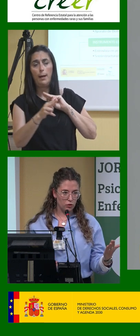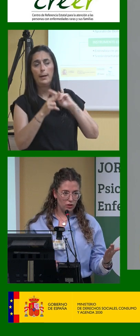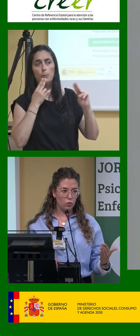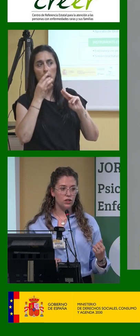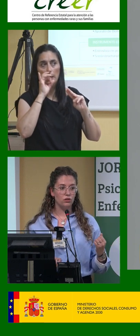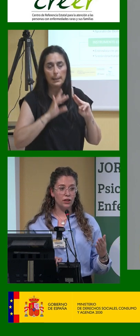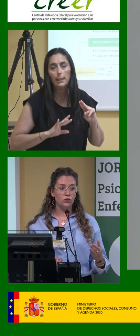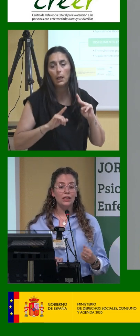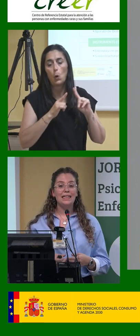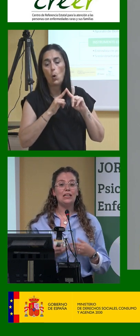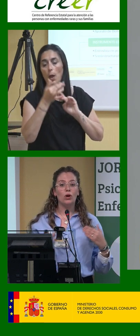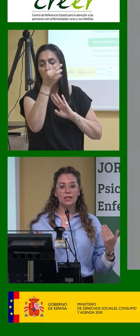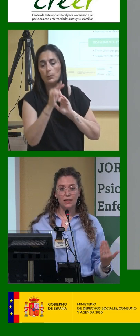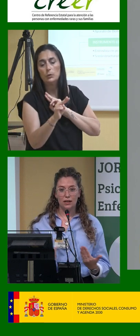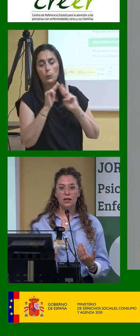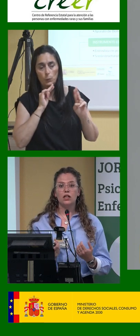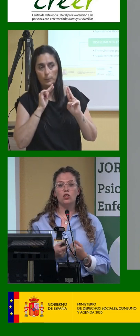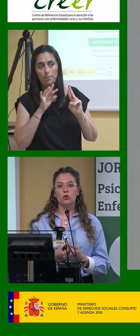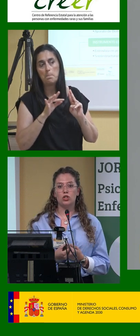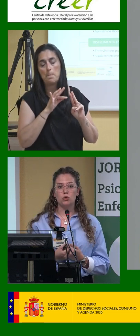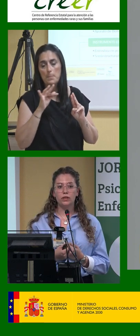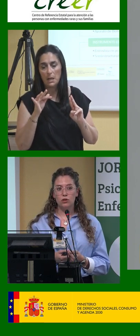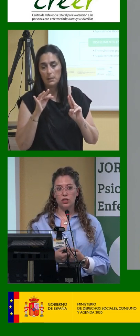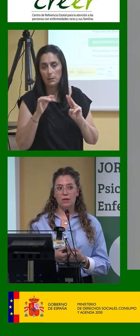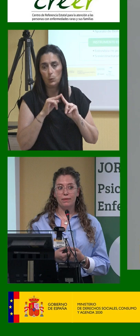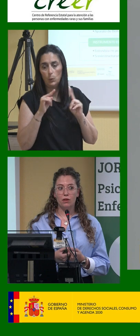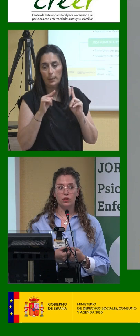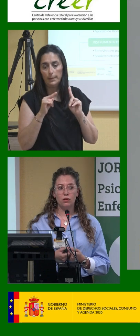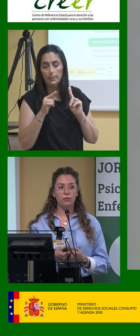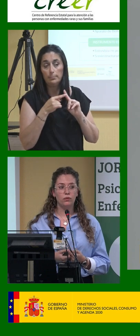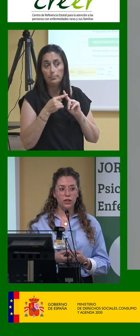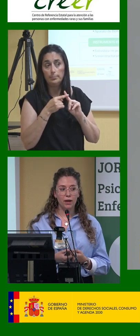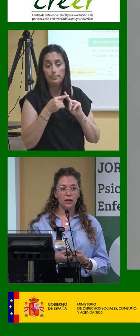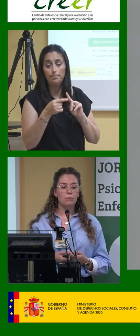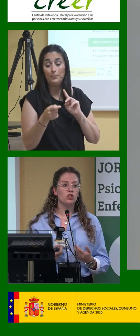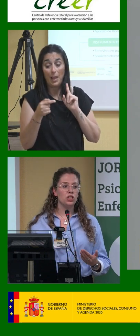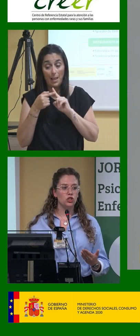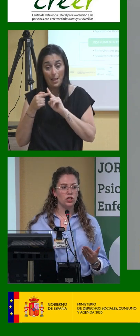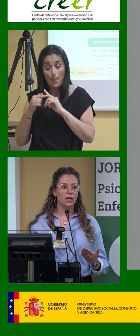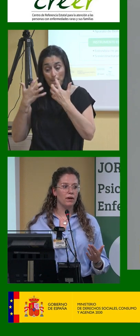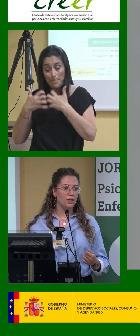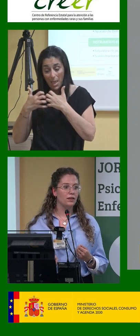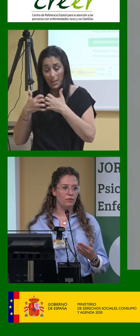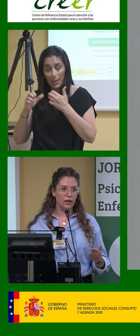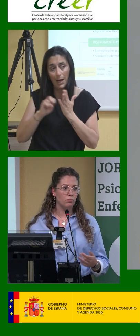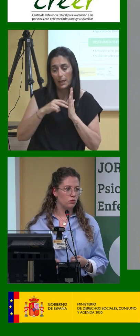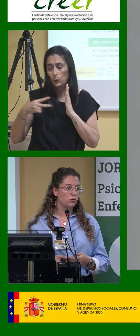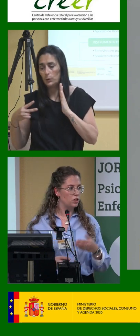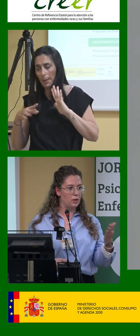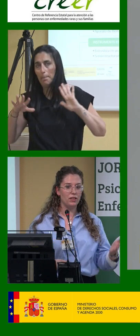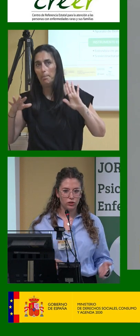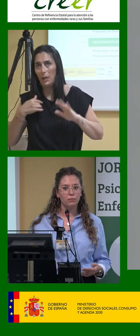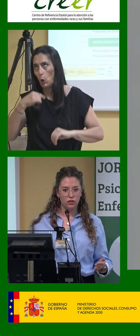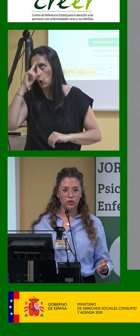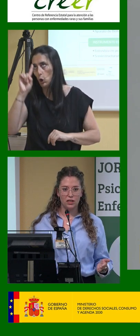había respondido al cuestionario y cuáles eran los resultados que me había dotado el biofeedback, pero sin yo ser capaz de identificar, pues bueno,